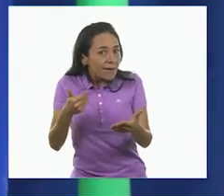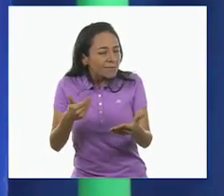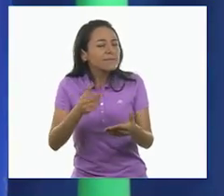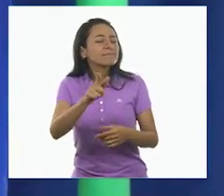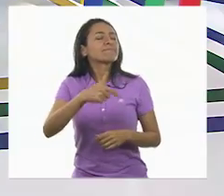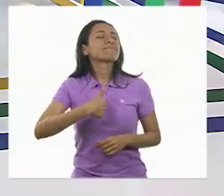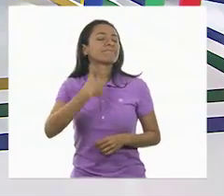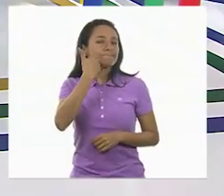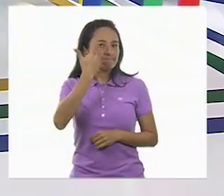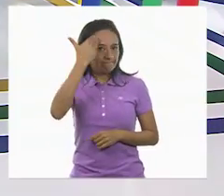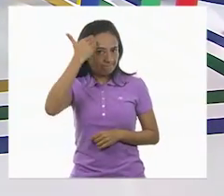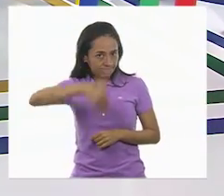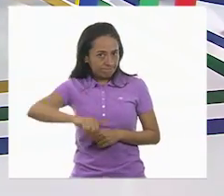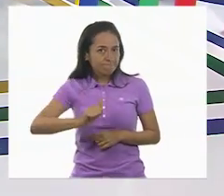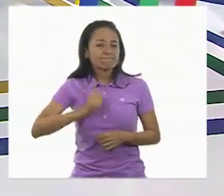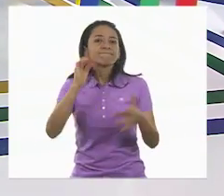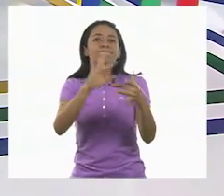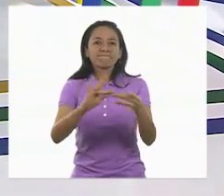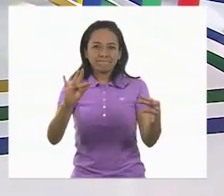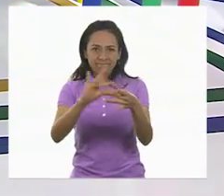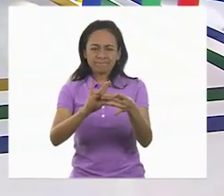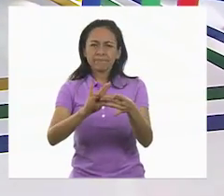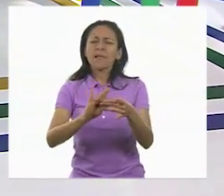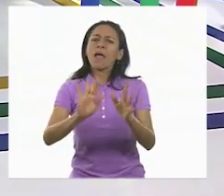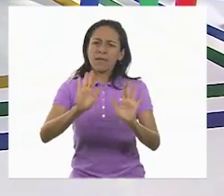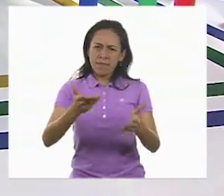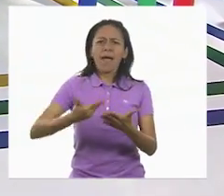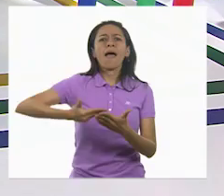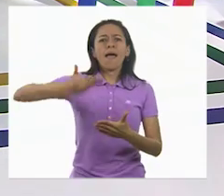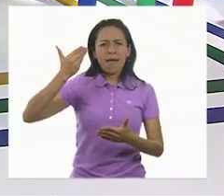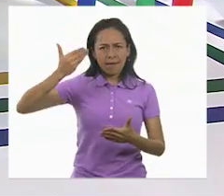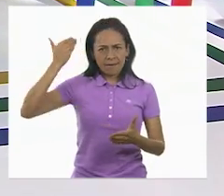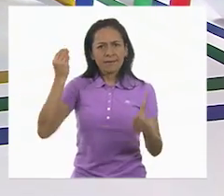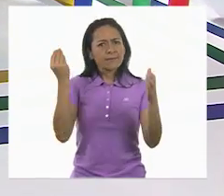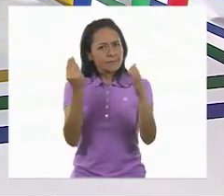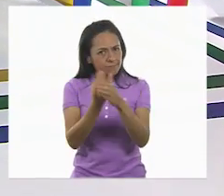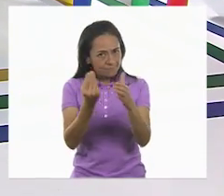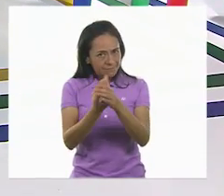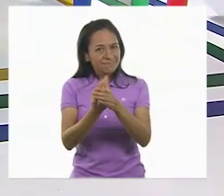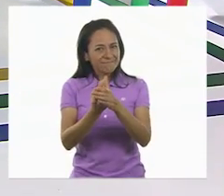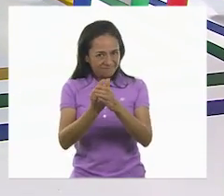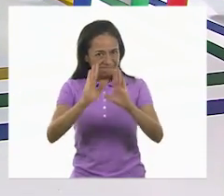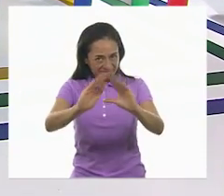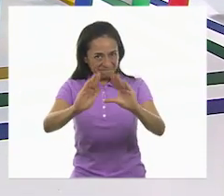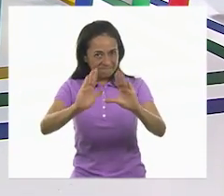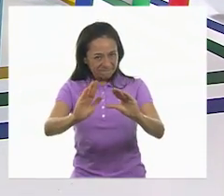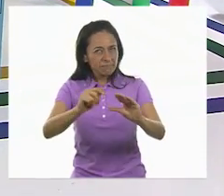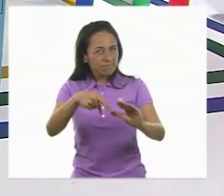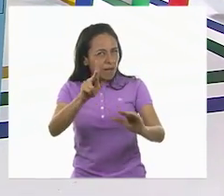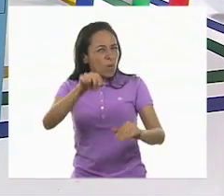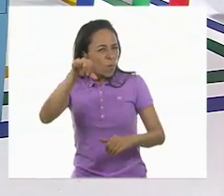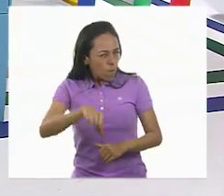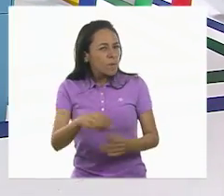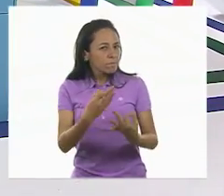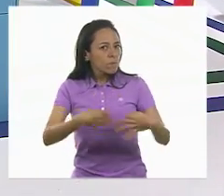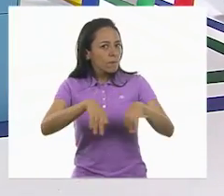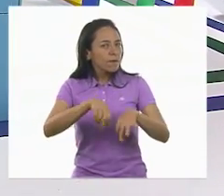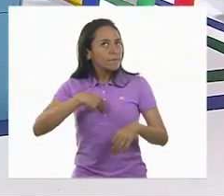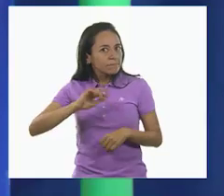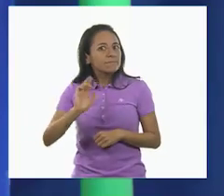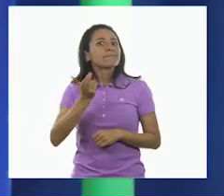en anteriores clases, y creo que es muy interesante y muy importante que lo retomemos un poquito. Para